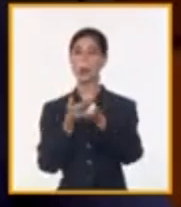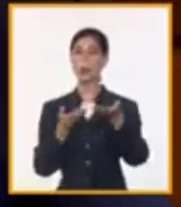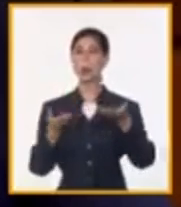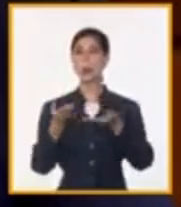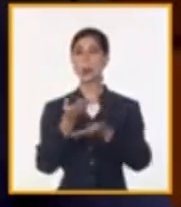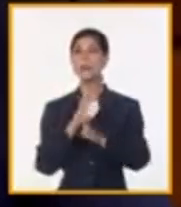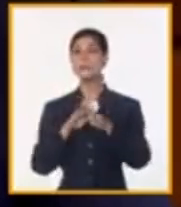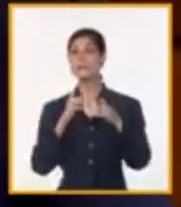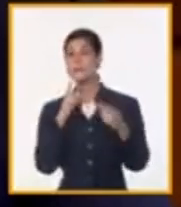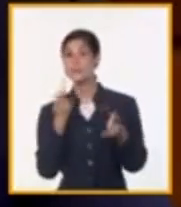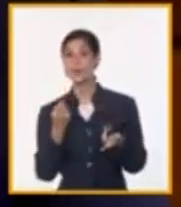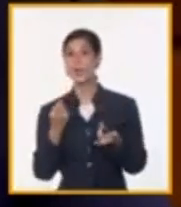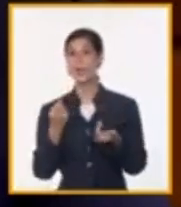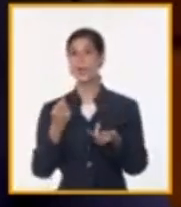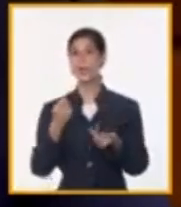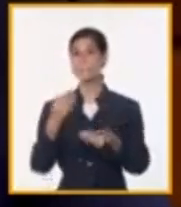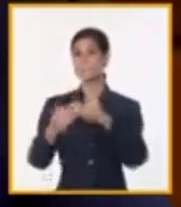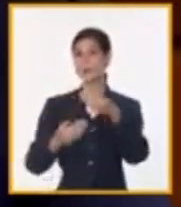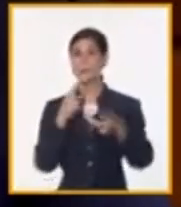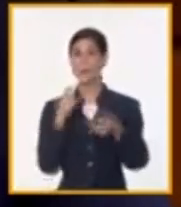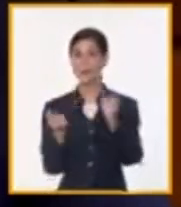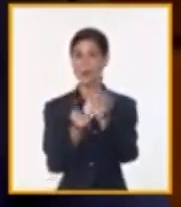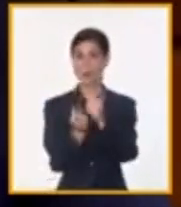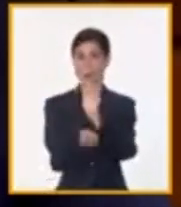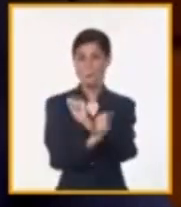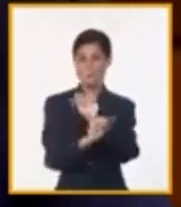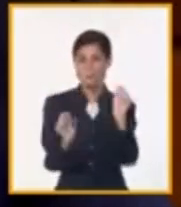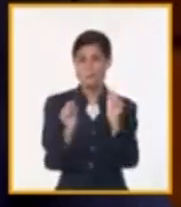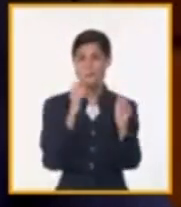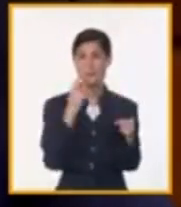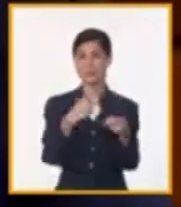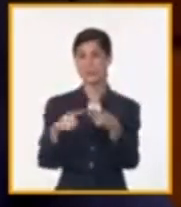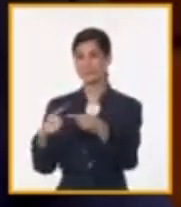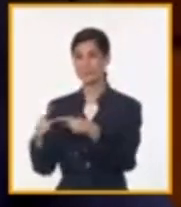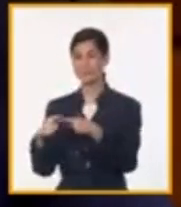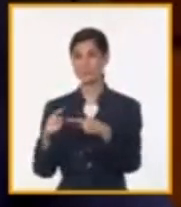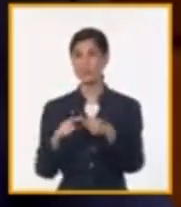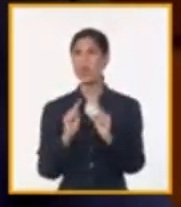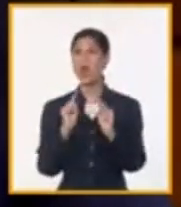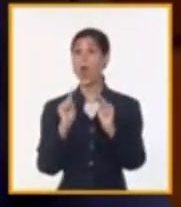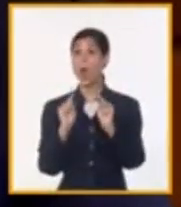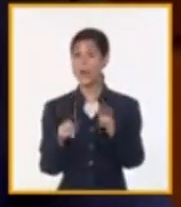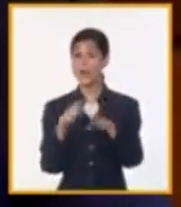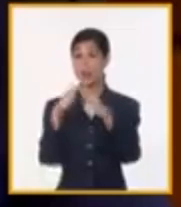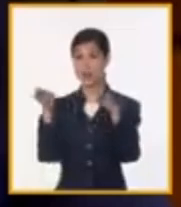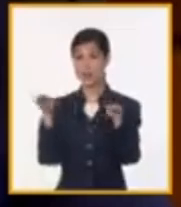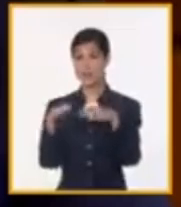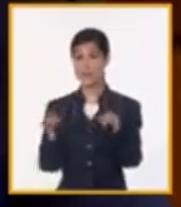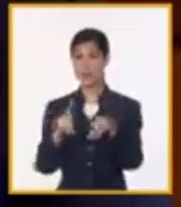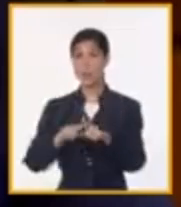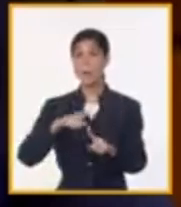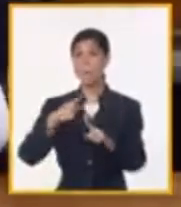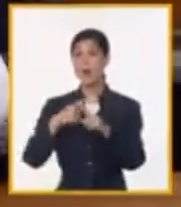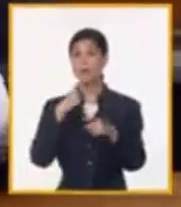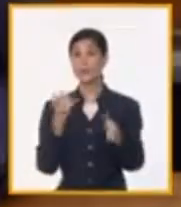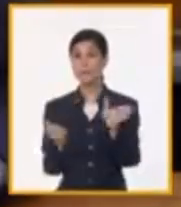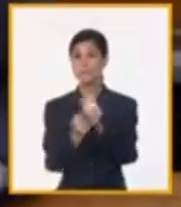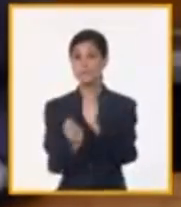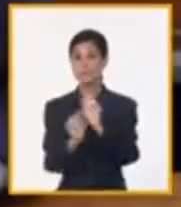ola de explosiones contra aparatos de comunicación del movimiento islamista y un bombardeo contra su unidad de